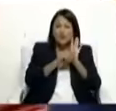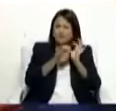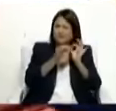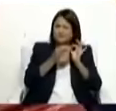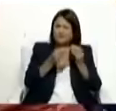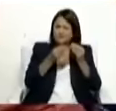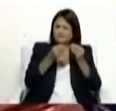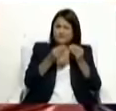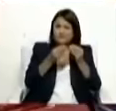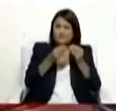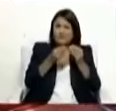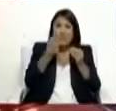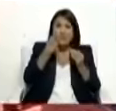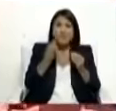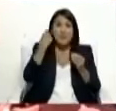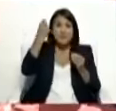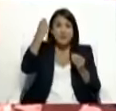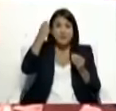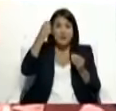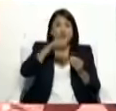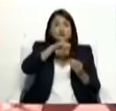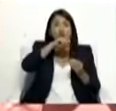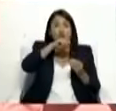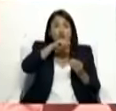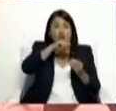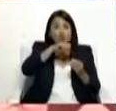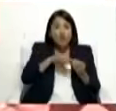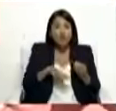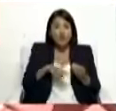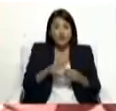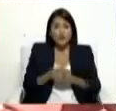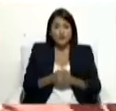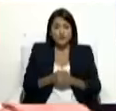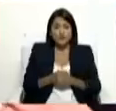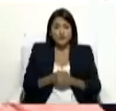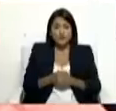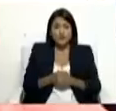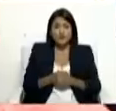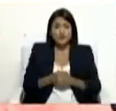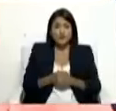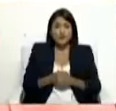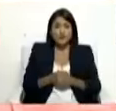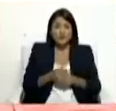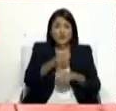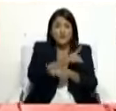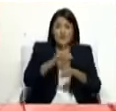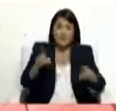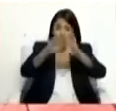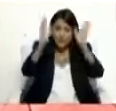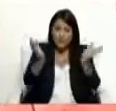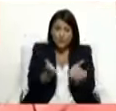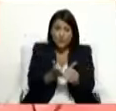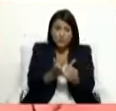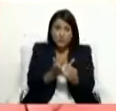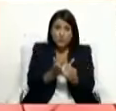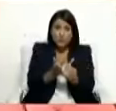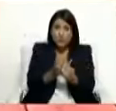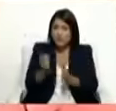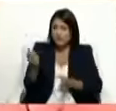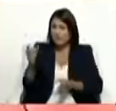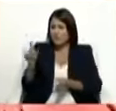de Venezuela. Sería la primera vez en la historia reciente de las democracias del mundo que un